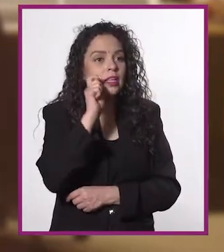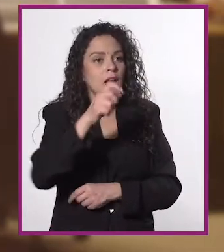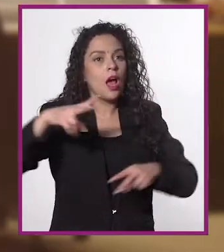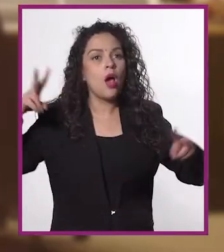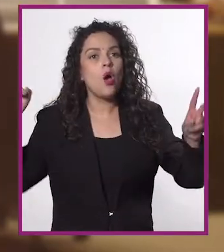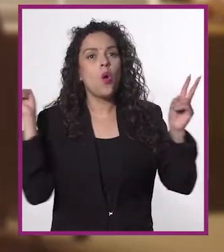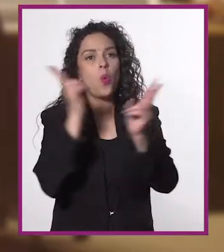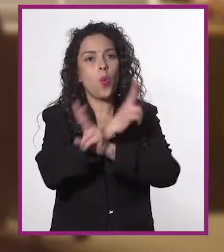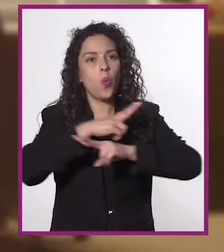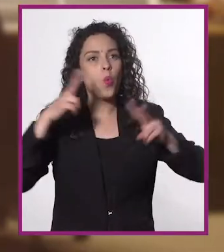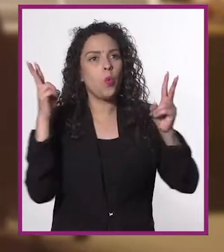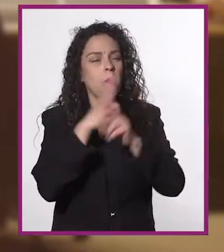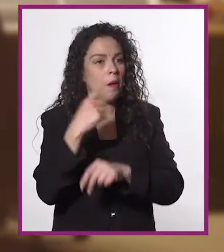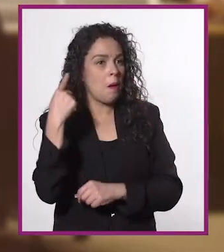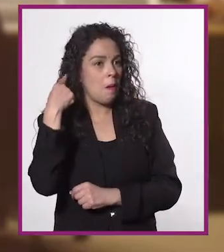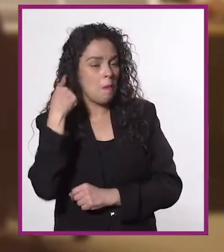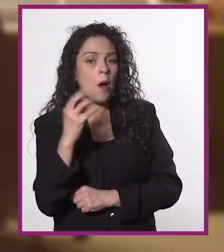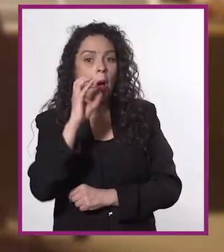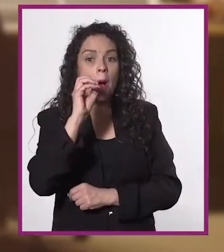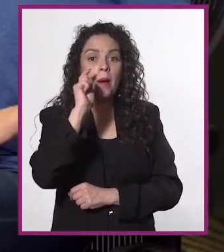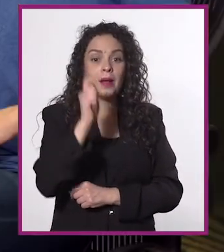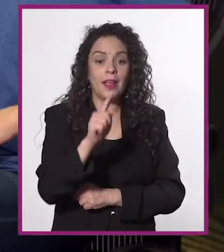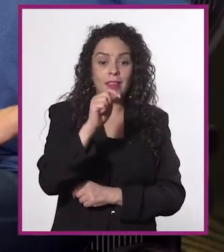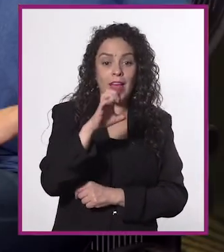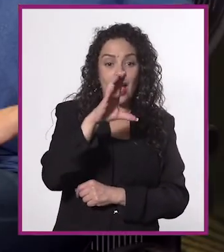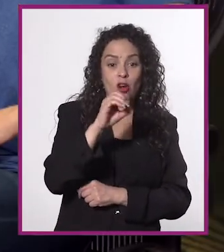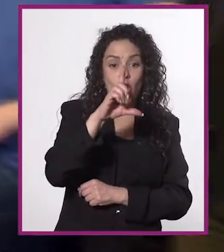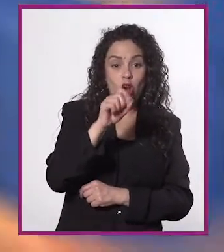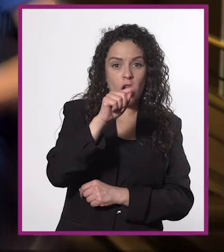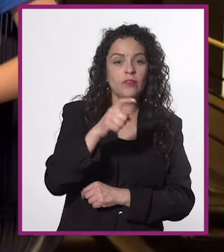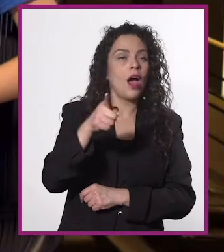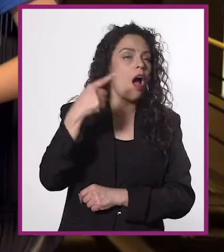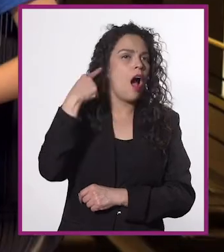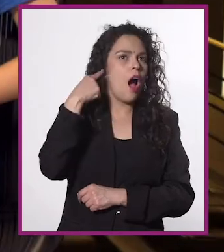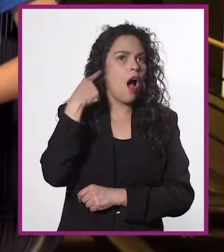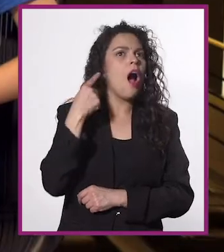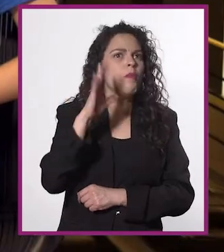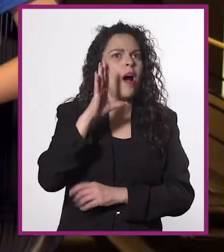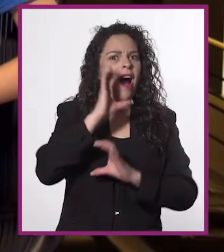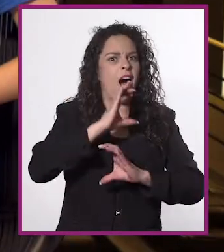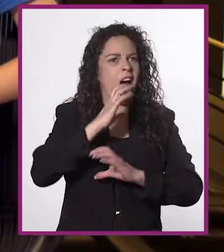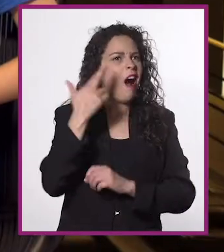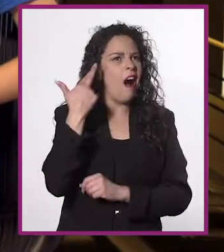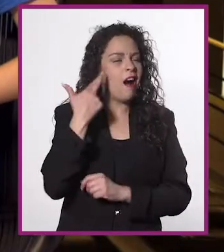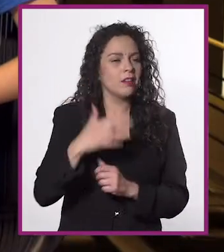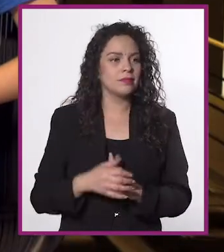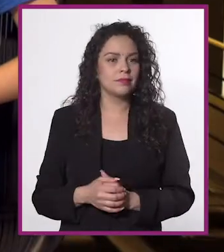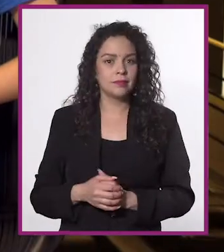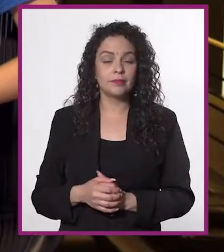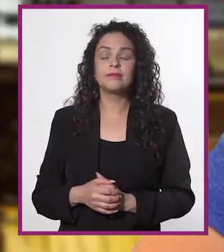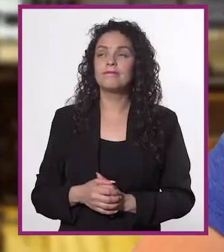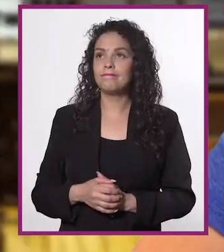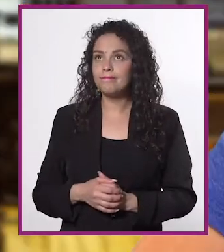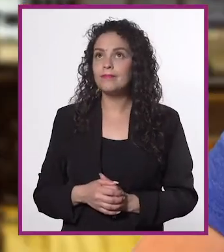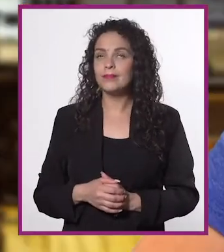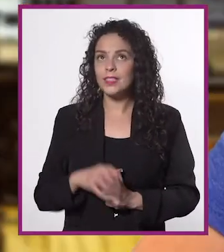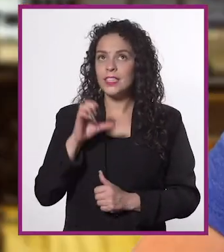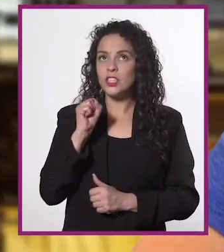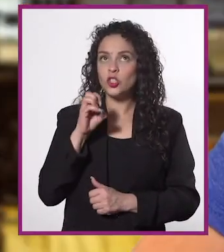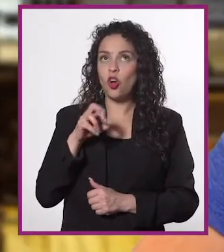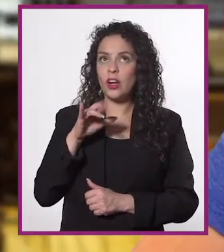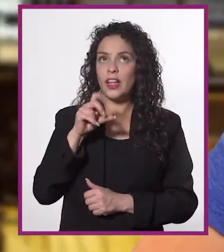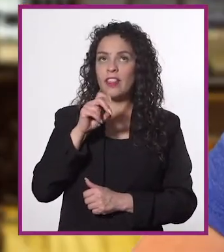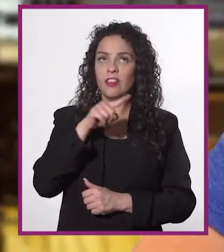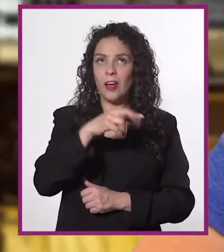soplando y el canto de un tecolote. Creo que el sonido le está dando la razón a Solana. La música nos